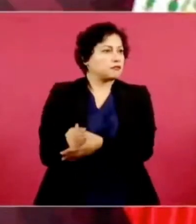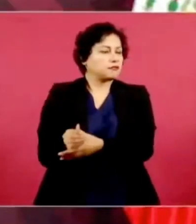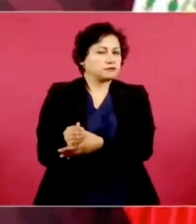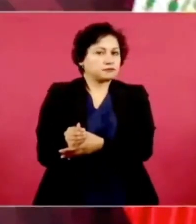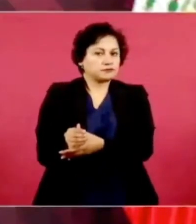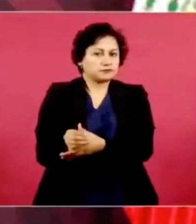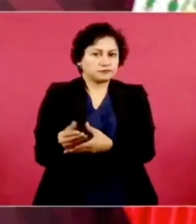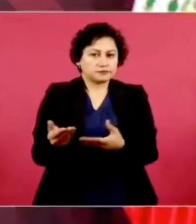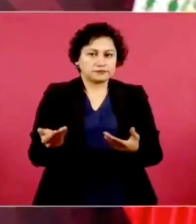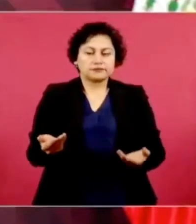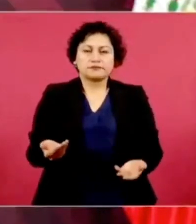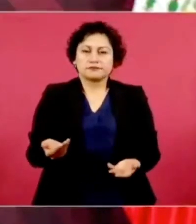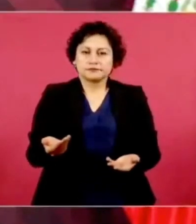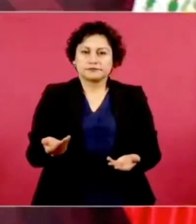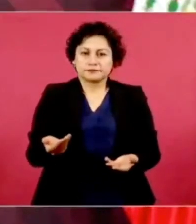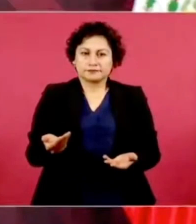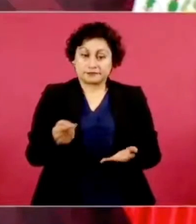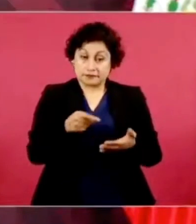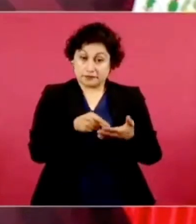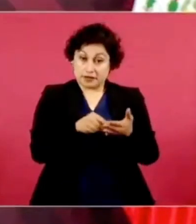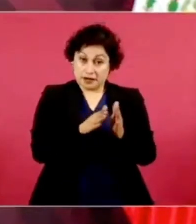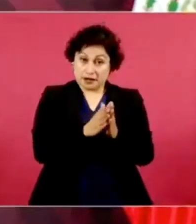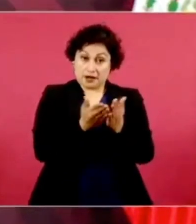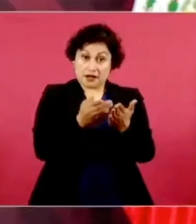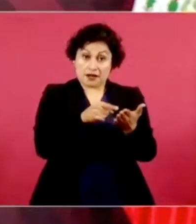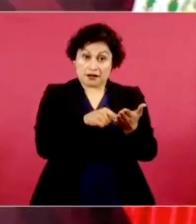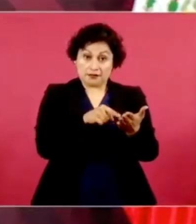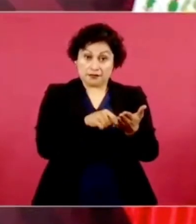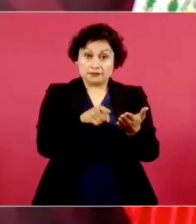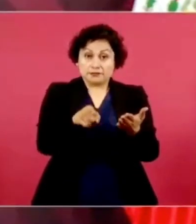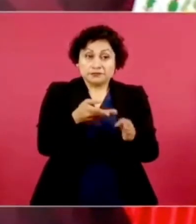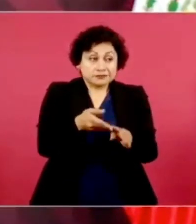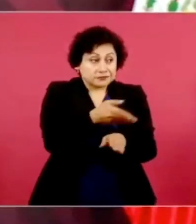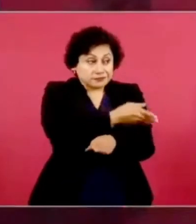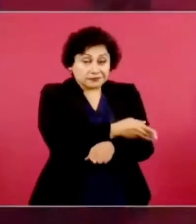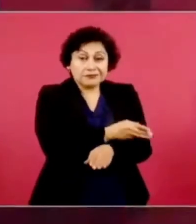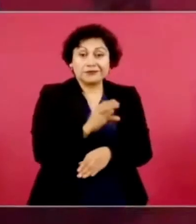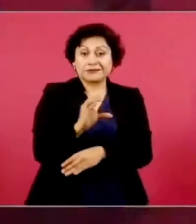Es más, quitaron el civismo,